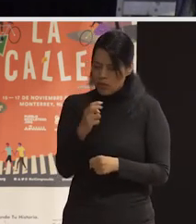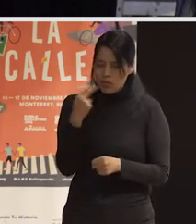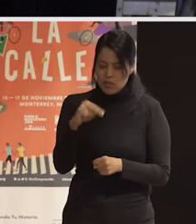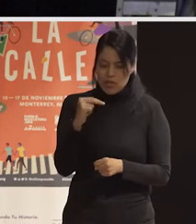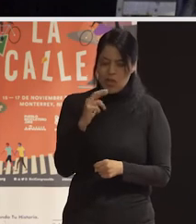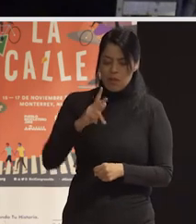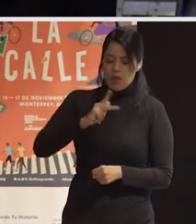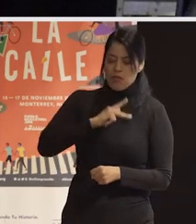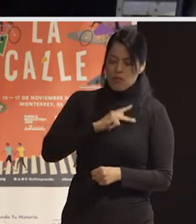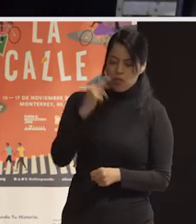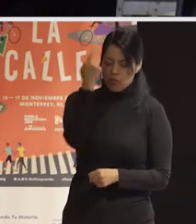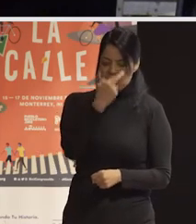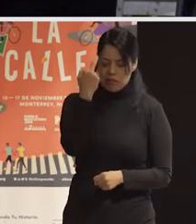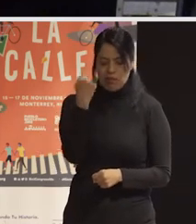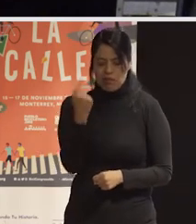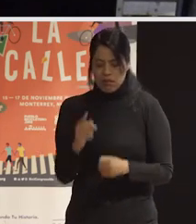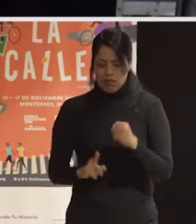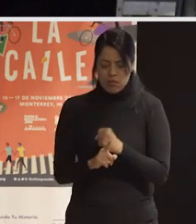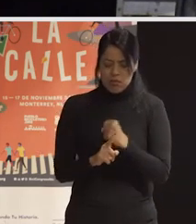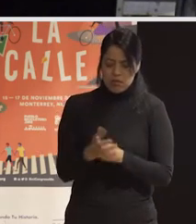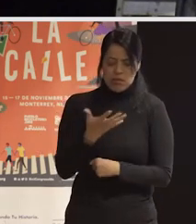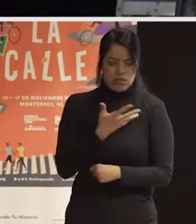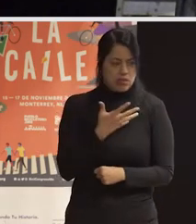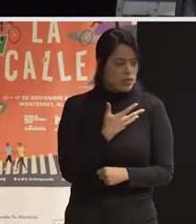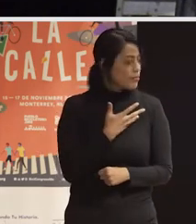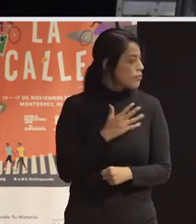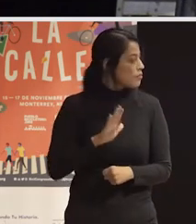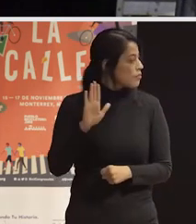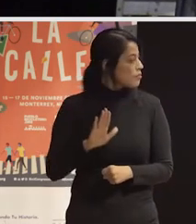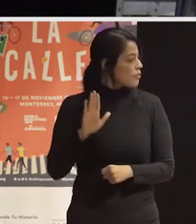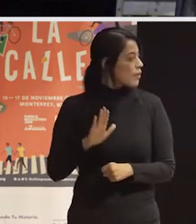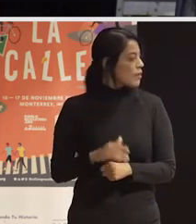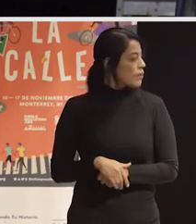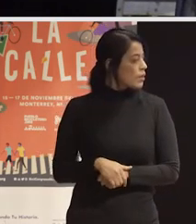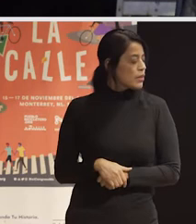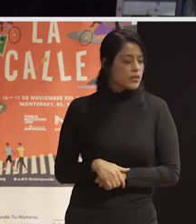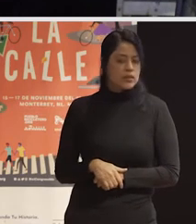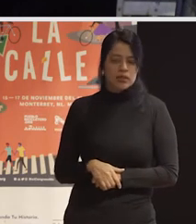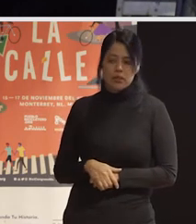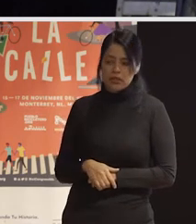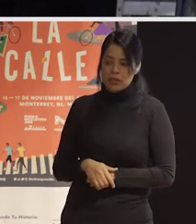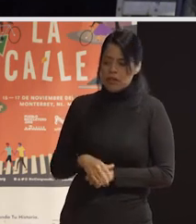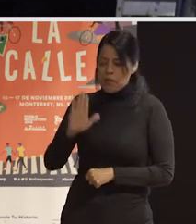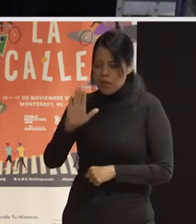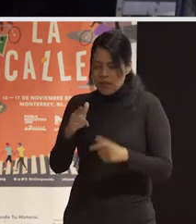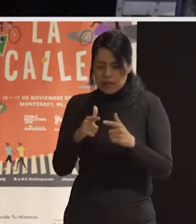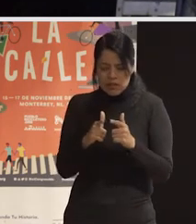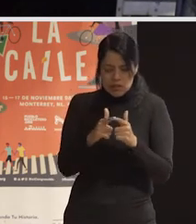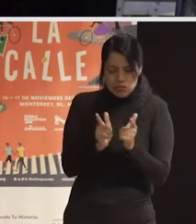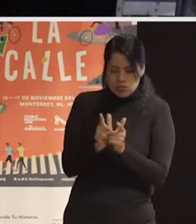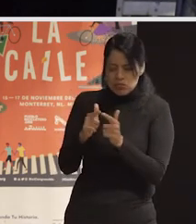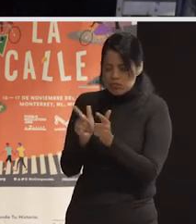qué problemática se enfrentan y parecen y parecen muy muy parecidas todas digamos perdón